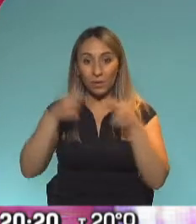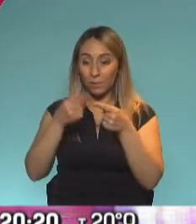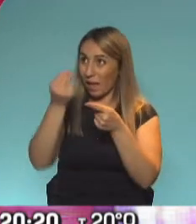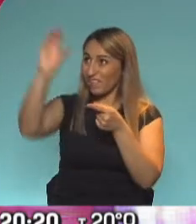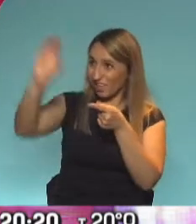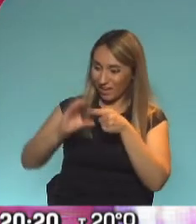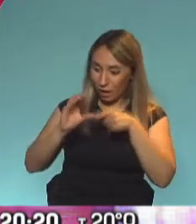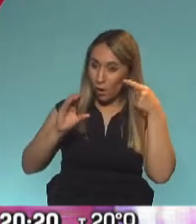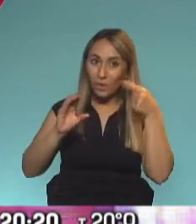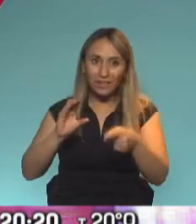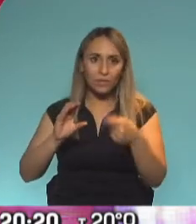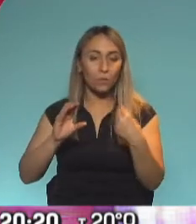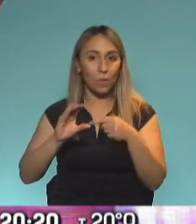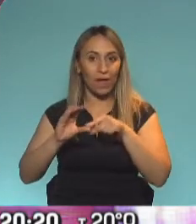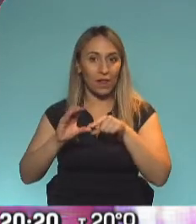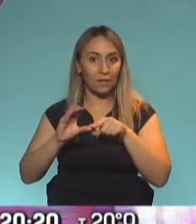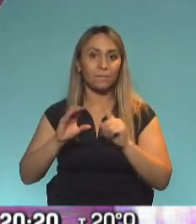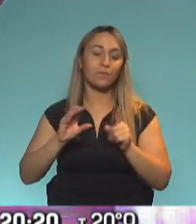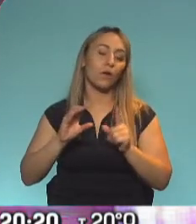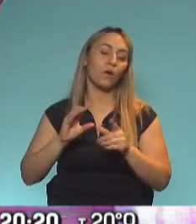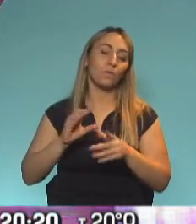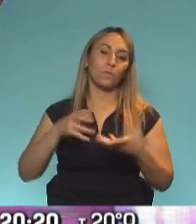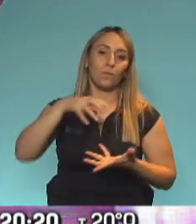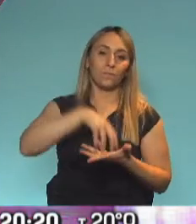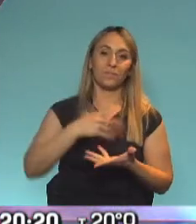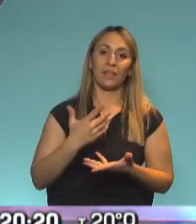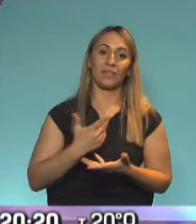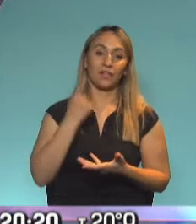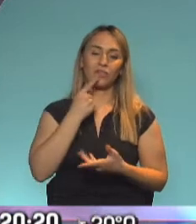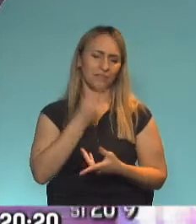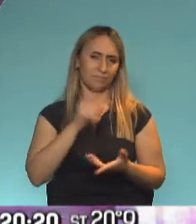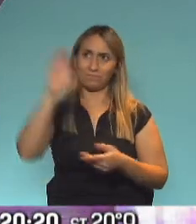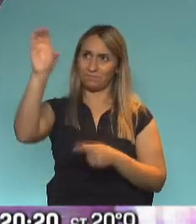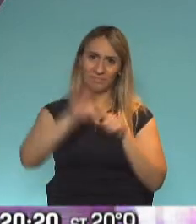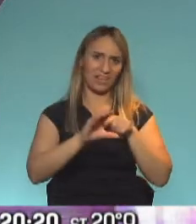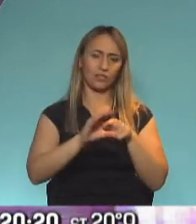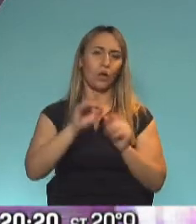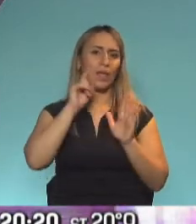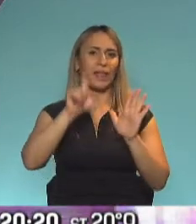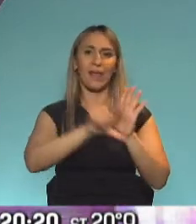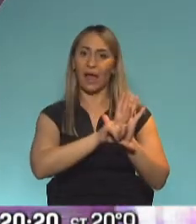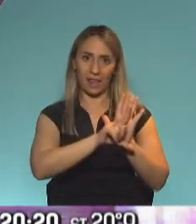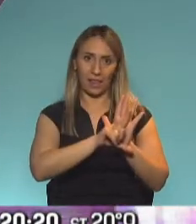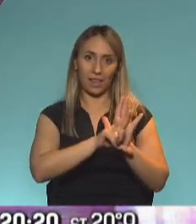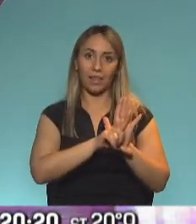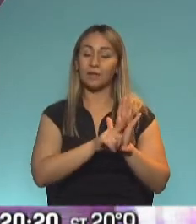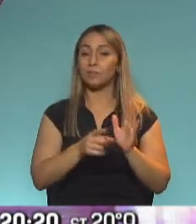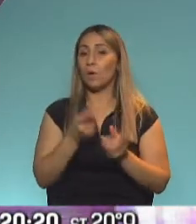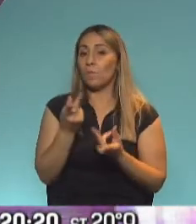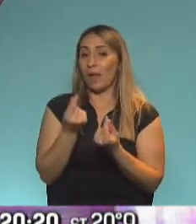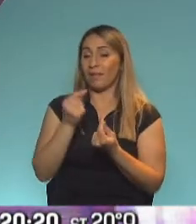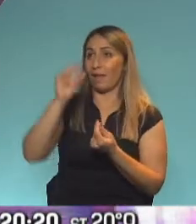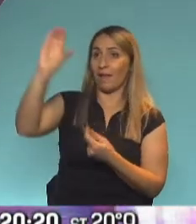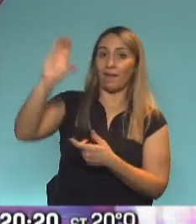está establecido dentro del directorio del organismo como ilegal. Es decir, el documento del fondo determina que fugar el dinero que se